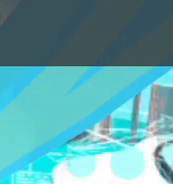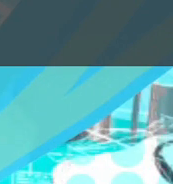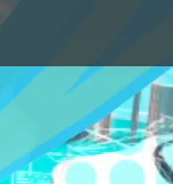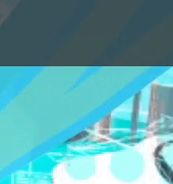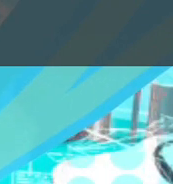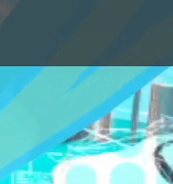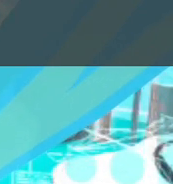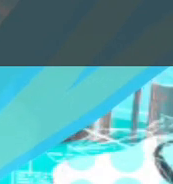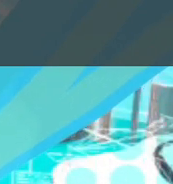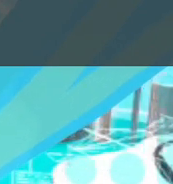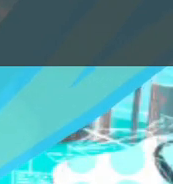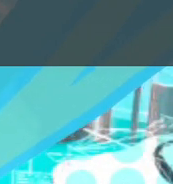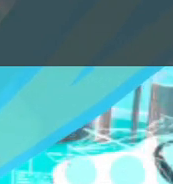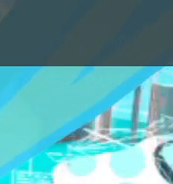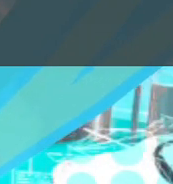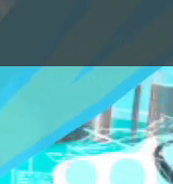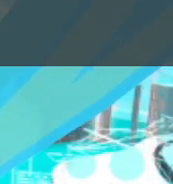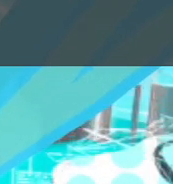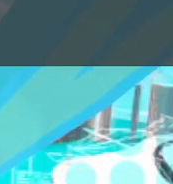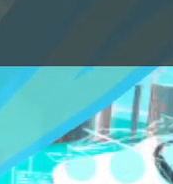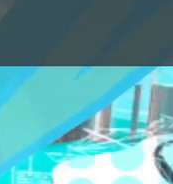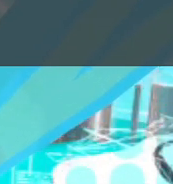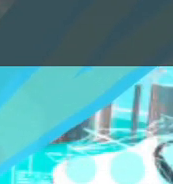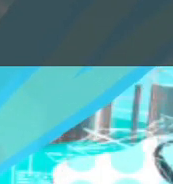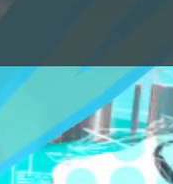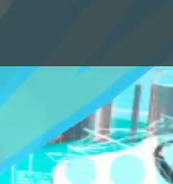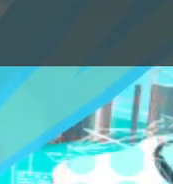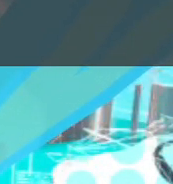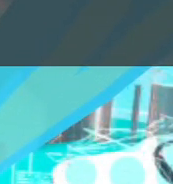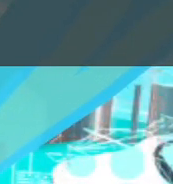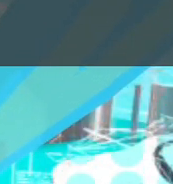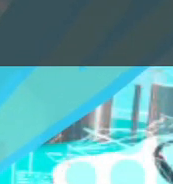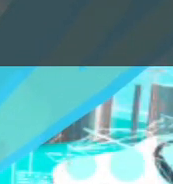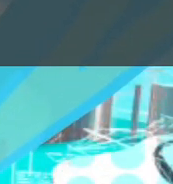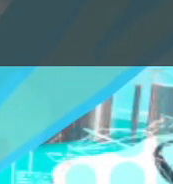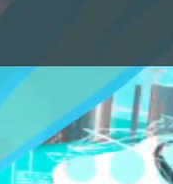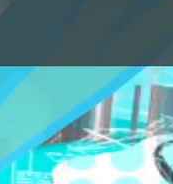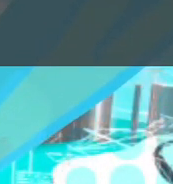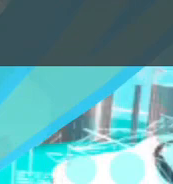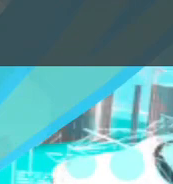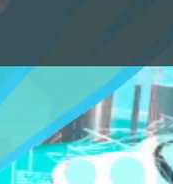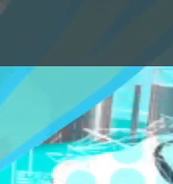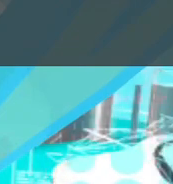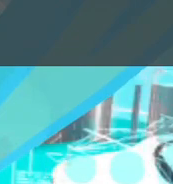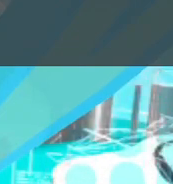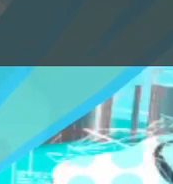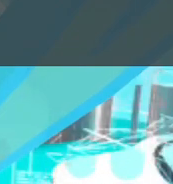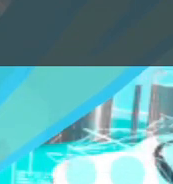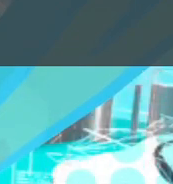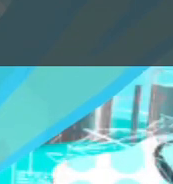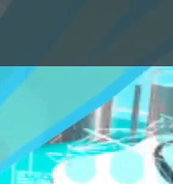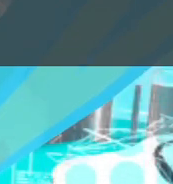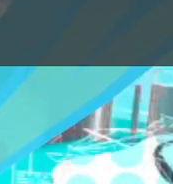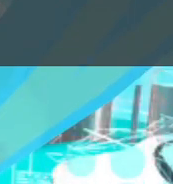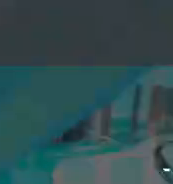de un gobierno de unidad nacional. Y yo creo que es una buena jugada, por decirlo popularmente.